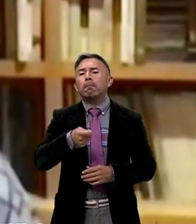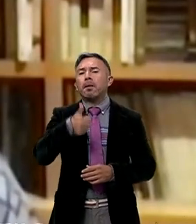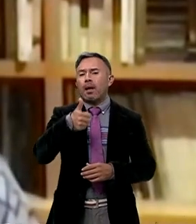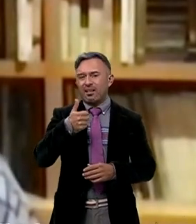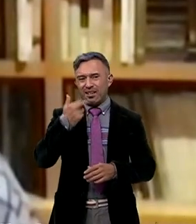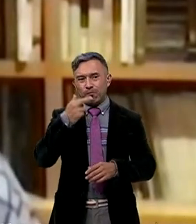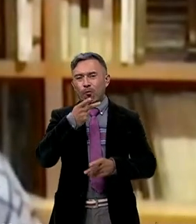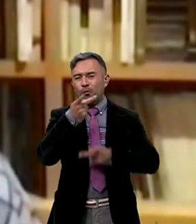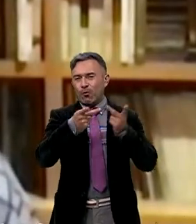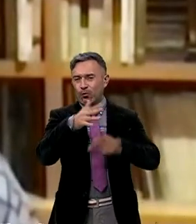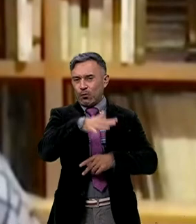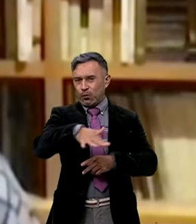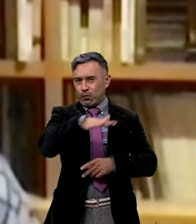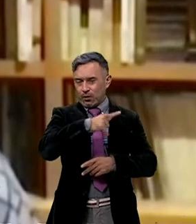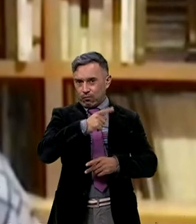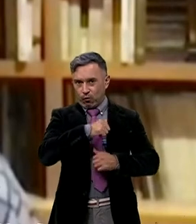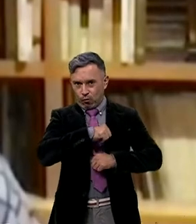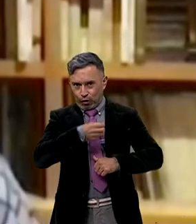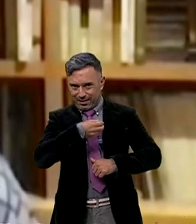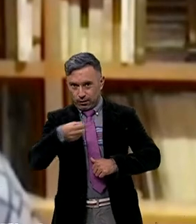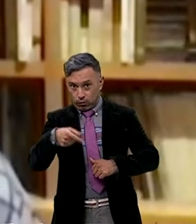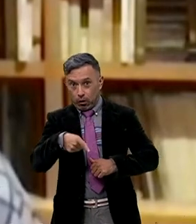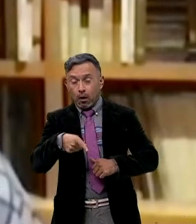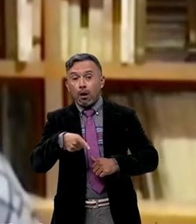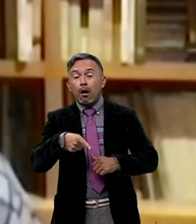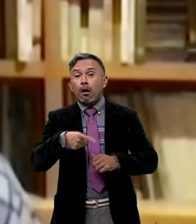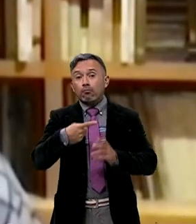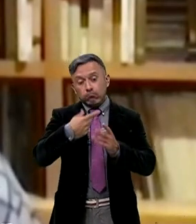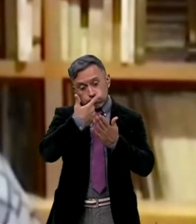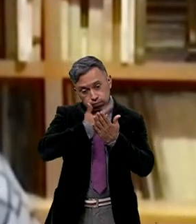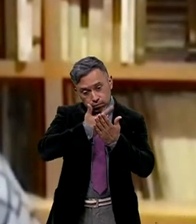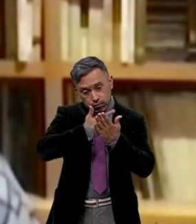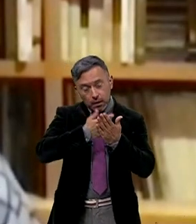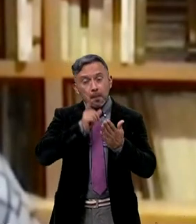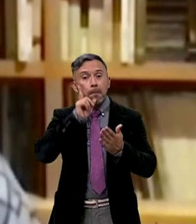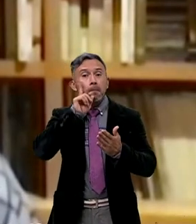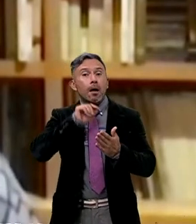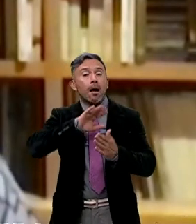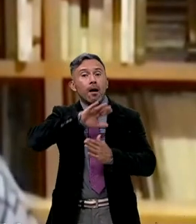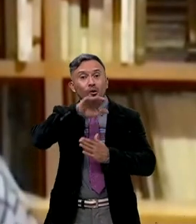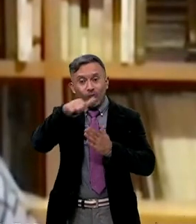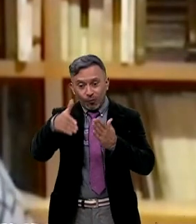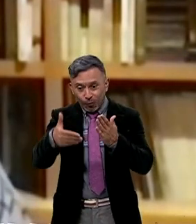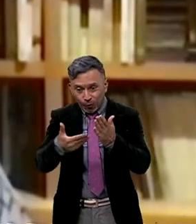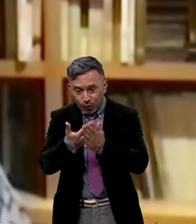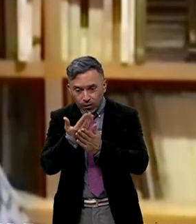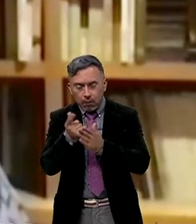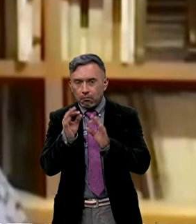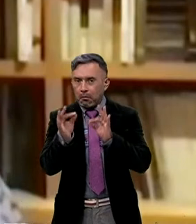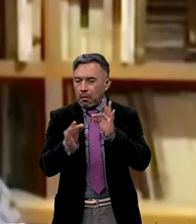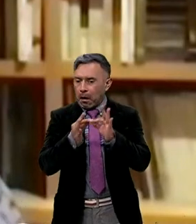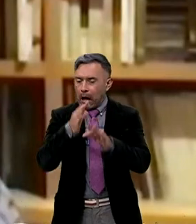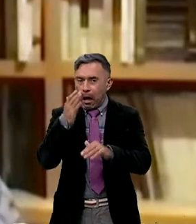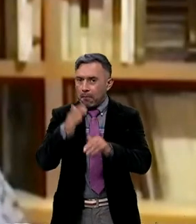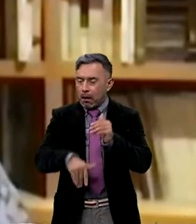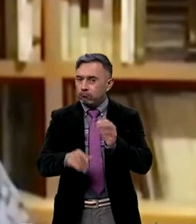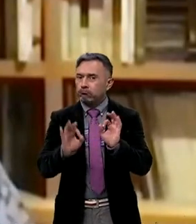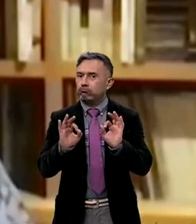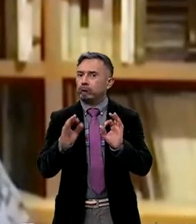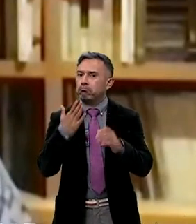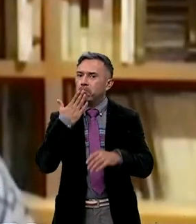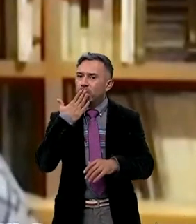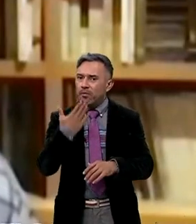terminen al día siguiente de la jornada de votación y no